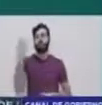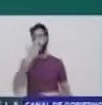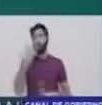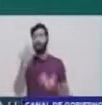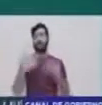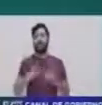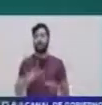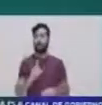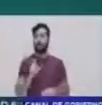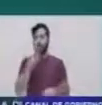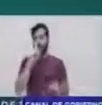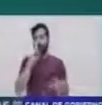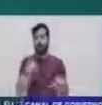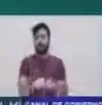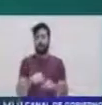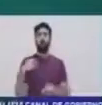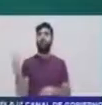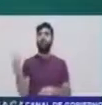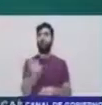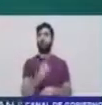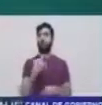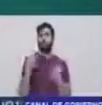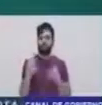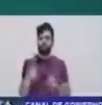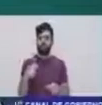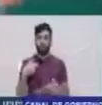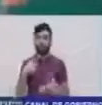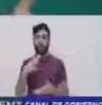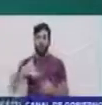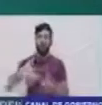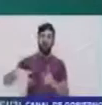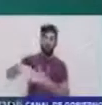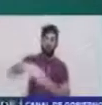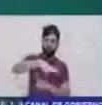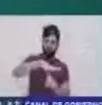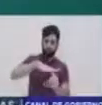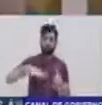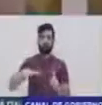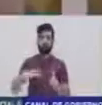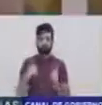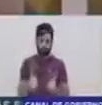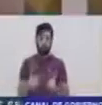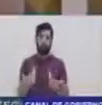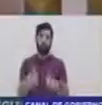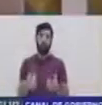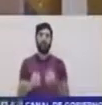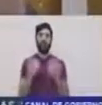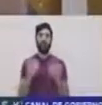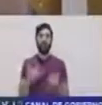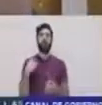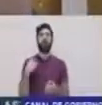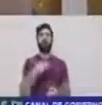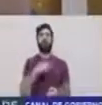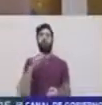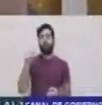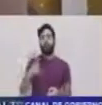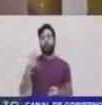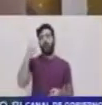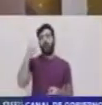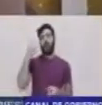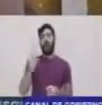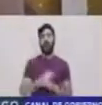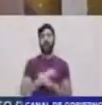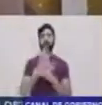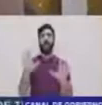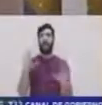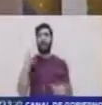realiza solo cuando estamos estudiando, sino que también con las personas que tenemos a nuestro alrededor. Exacto, entonces podemos concluir